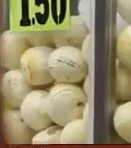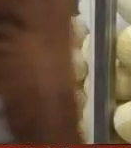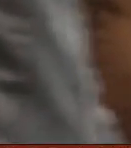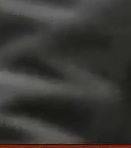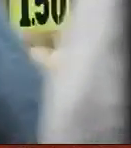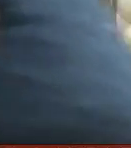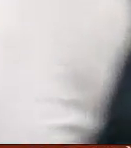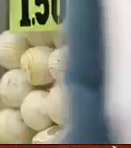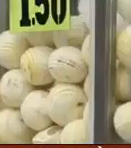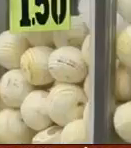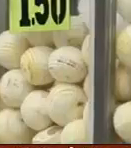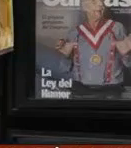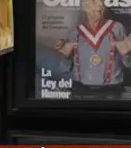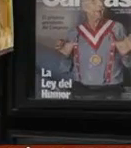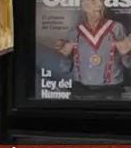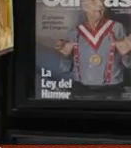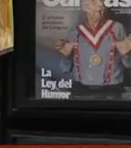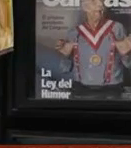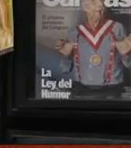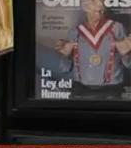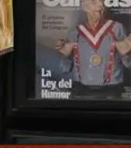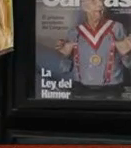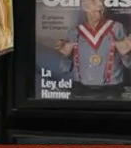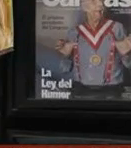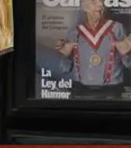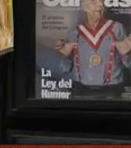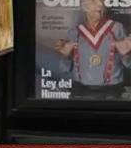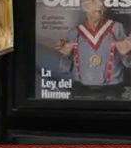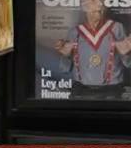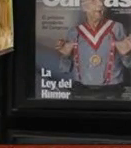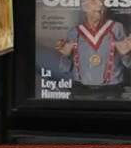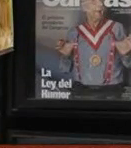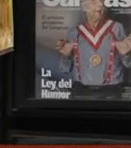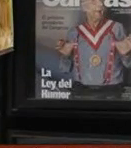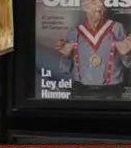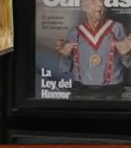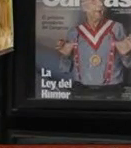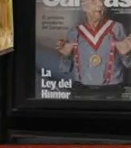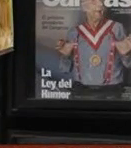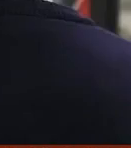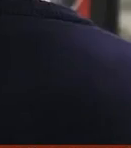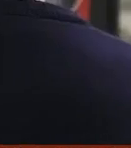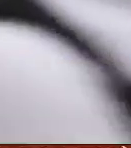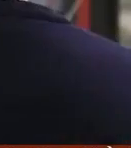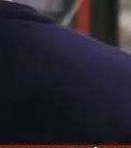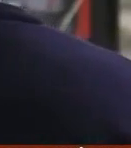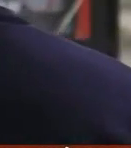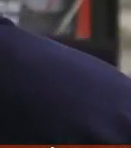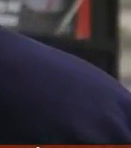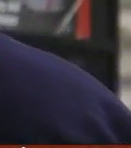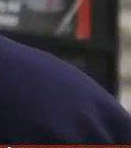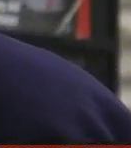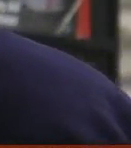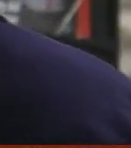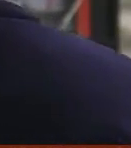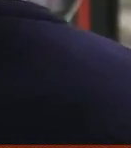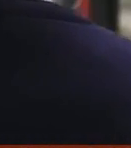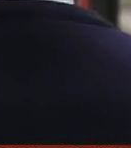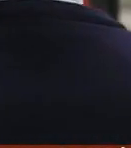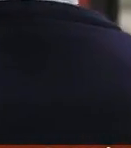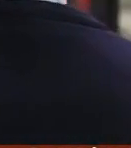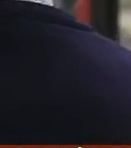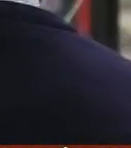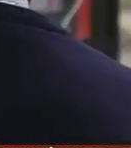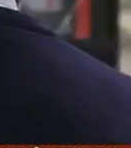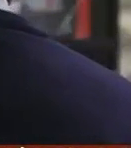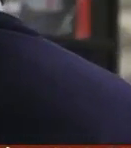electorado, ¿no? Digo, platicando con varios peruanos que hasta el último momento van a decidir el sentido de su voto. Entonces tenemos a Keiko